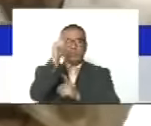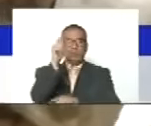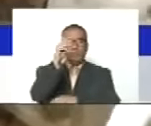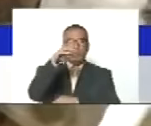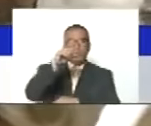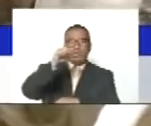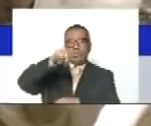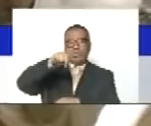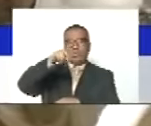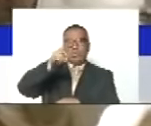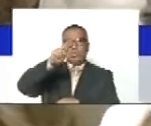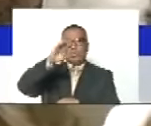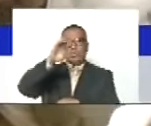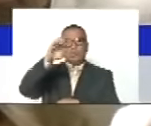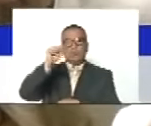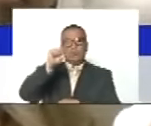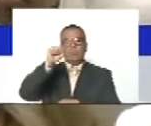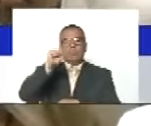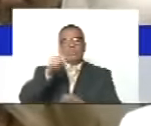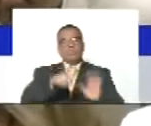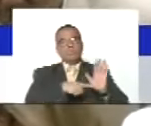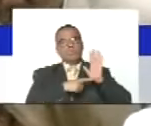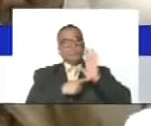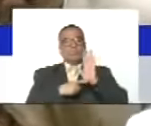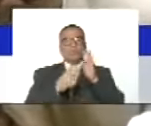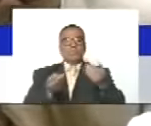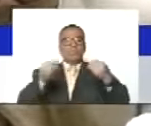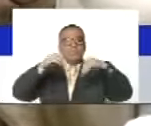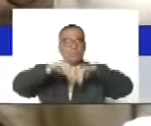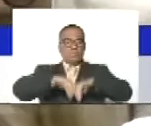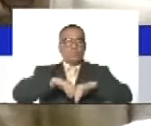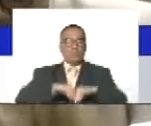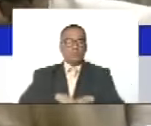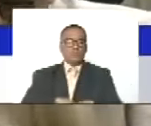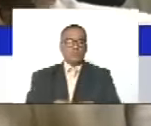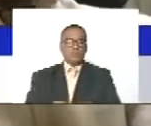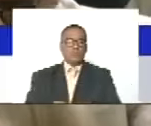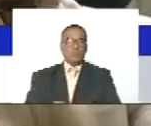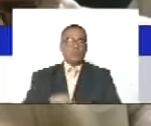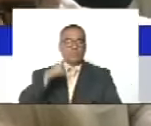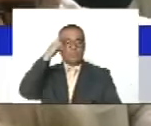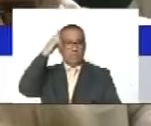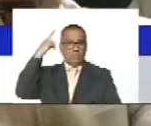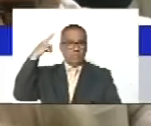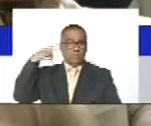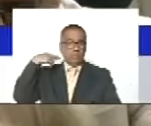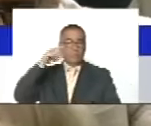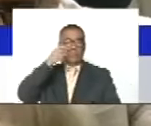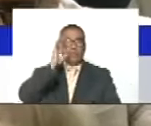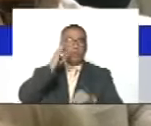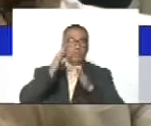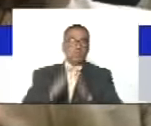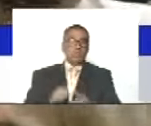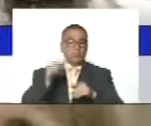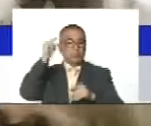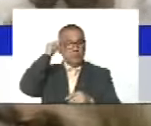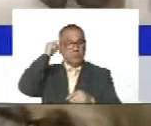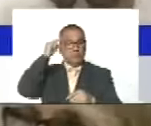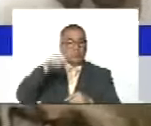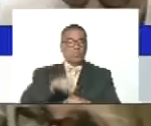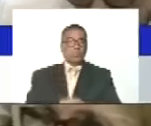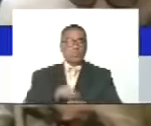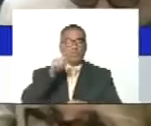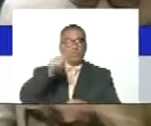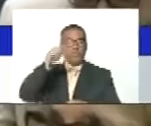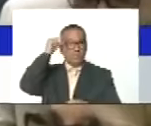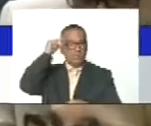Andrés Avelino presentó un acuerdo para honrar a los caficultores en su día. Y